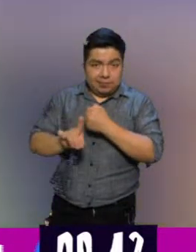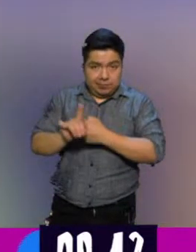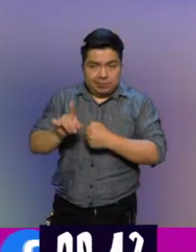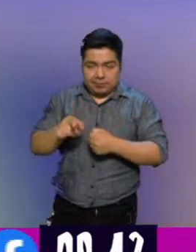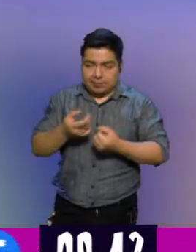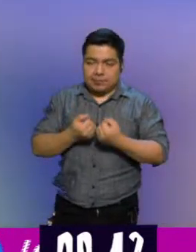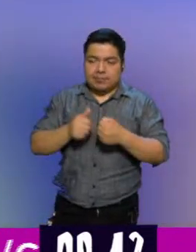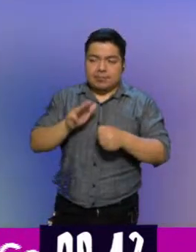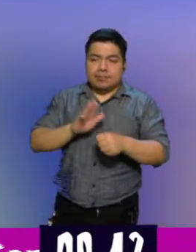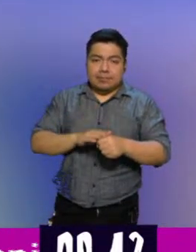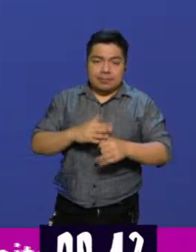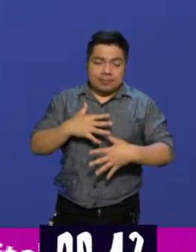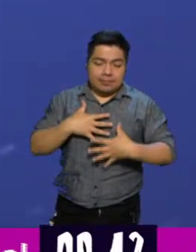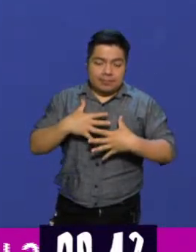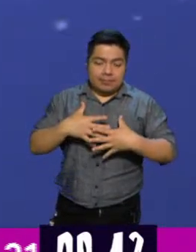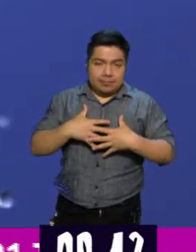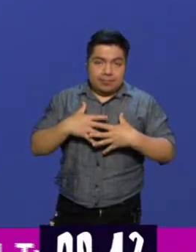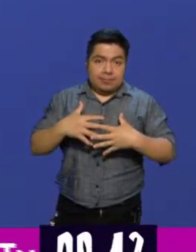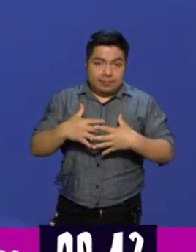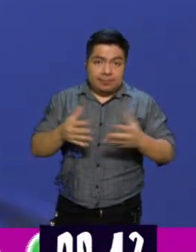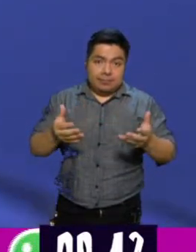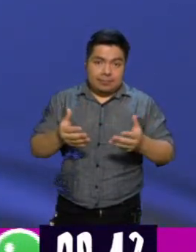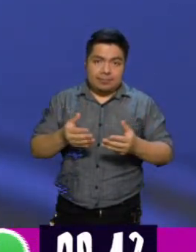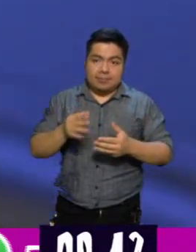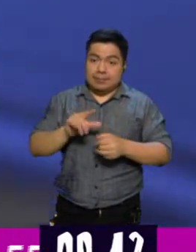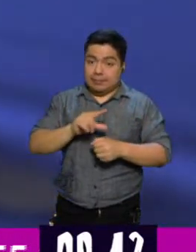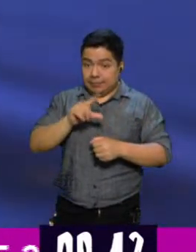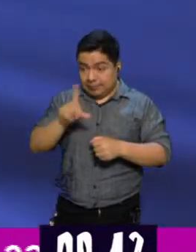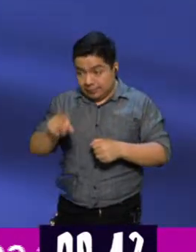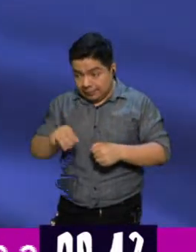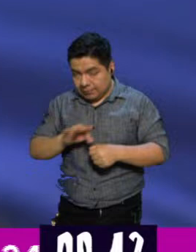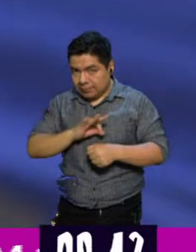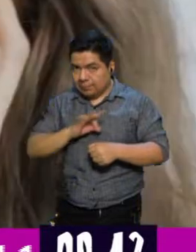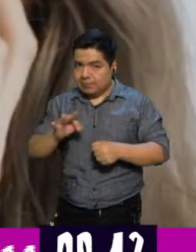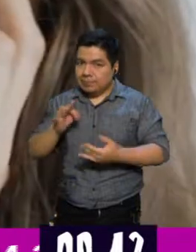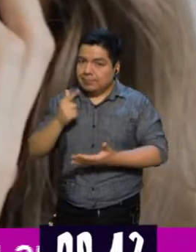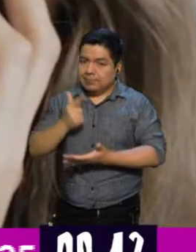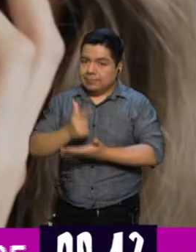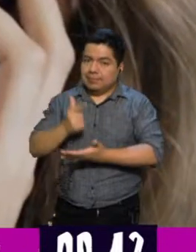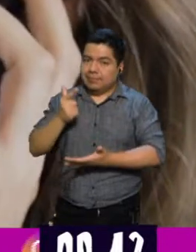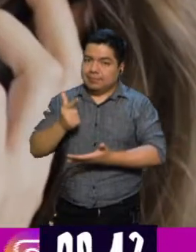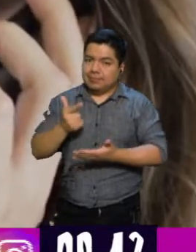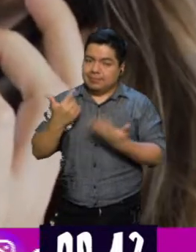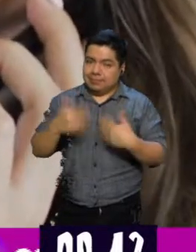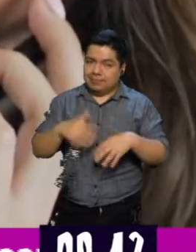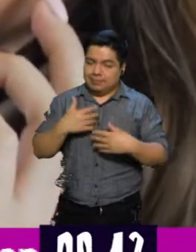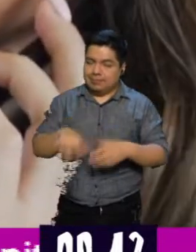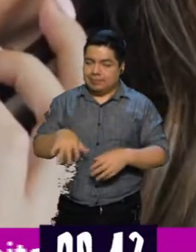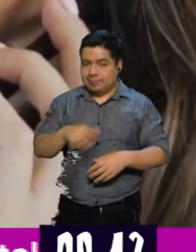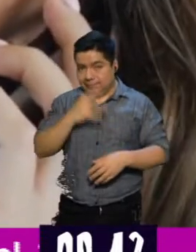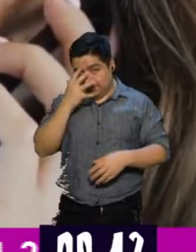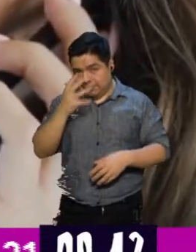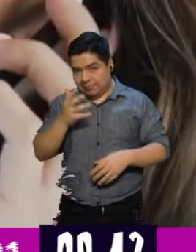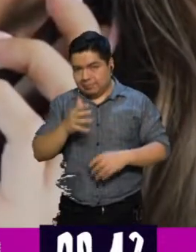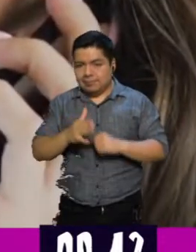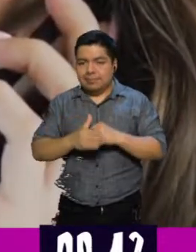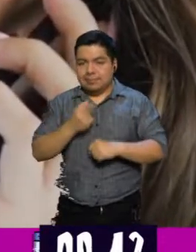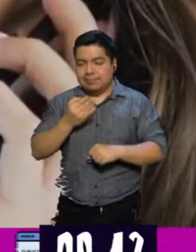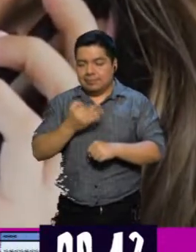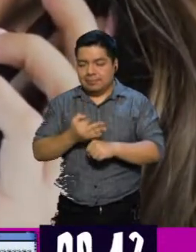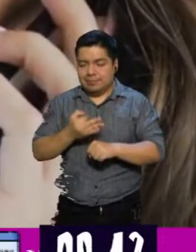enfisema pulmonar, puede provocar problemas serios. Entonces, por eso en muchos lugares hoy por hoy se está